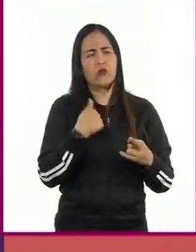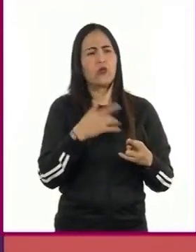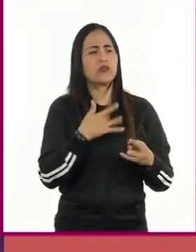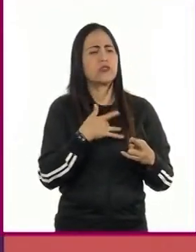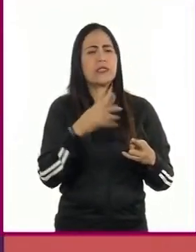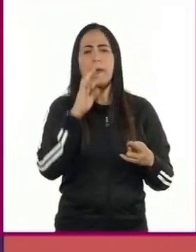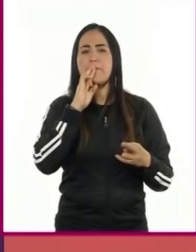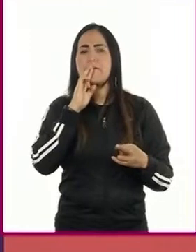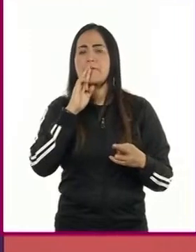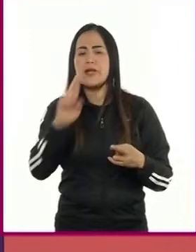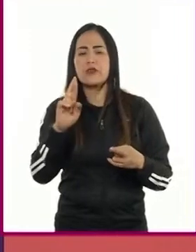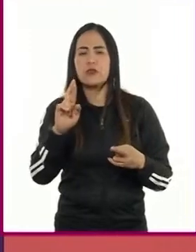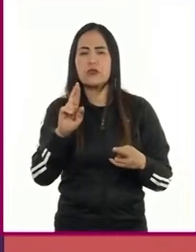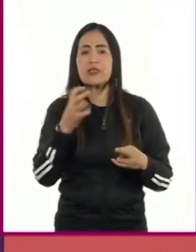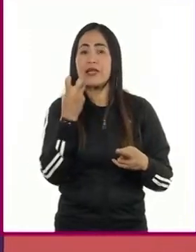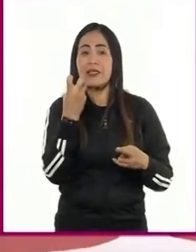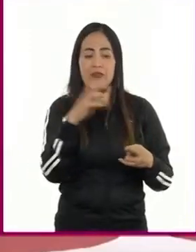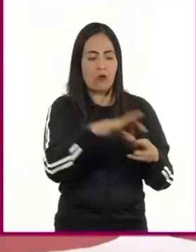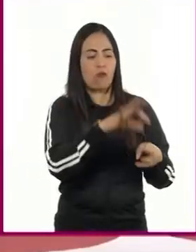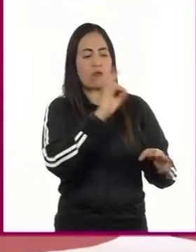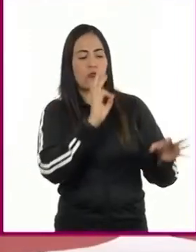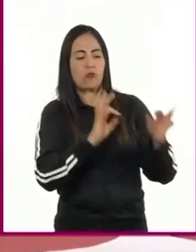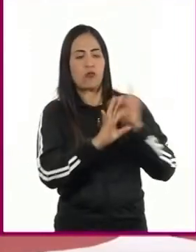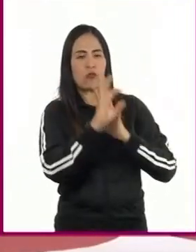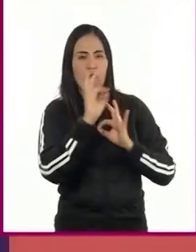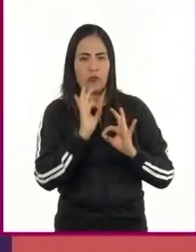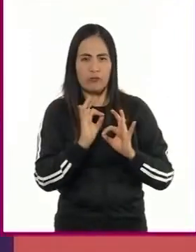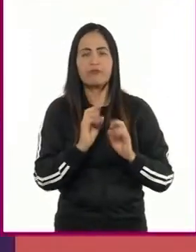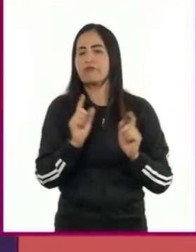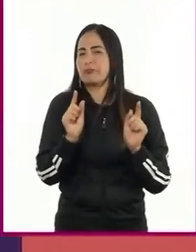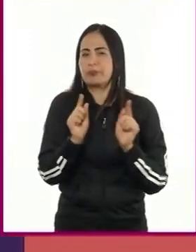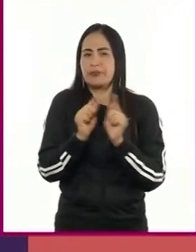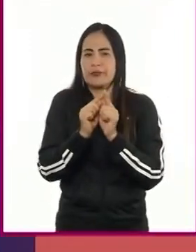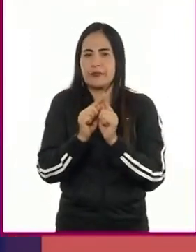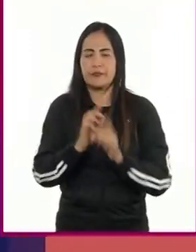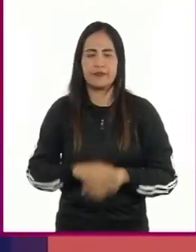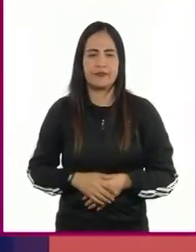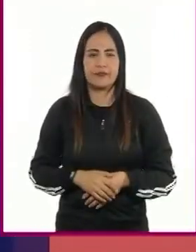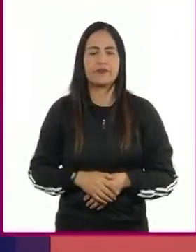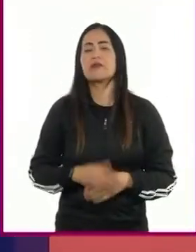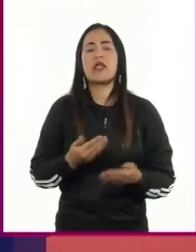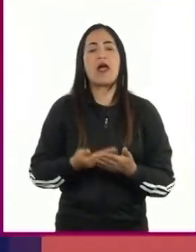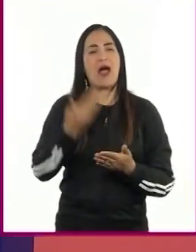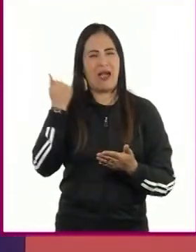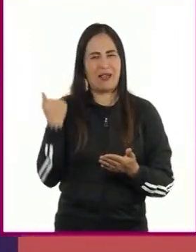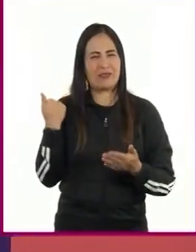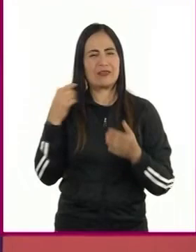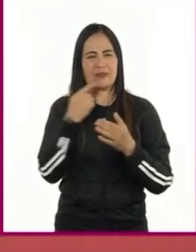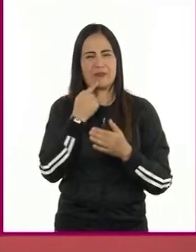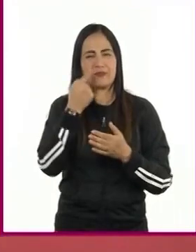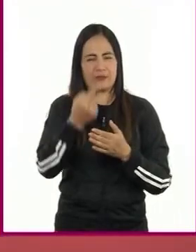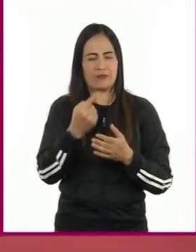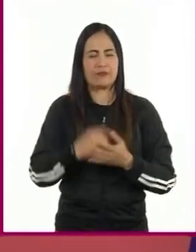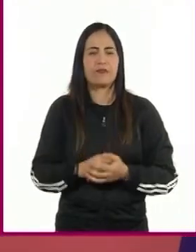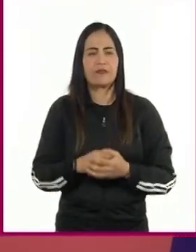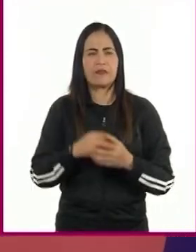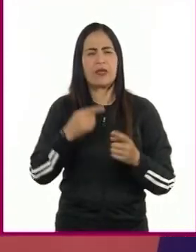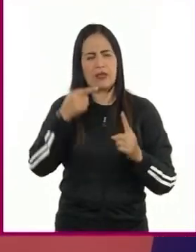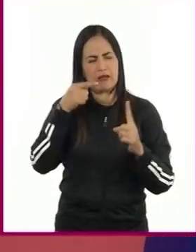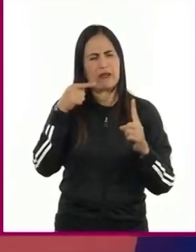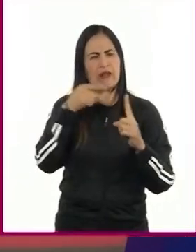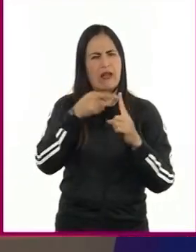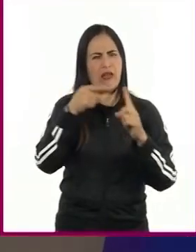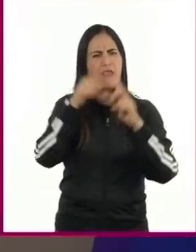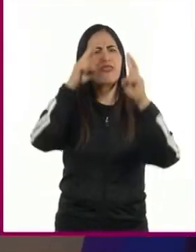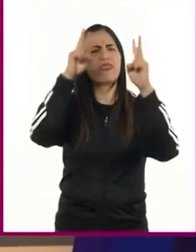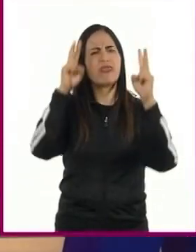respondió específicamente a la pregunta anterior. Como ya lo había mencionado antes, lo primero que debemos hacer es definir de qué vamos a hablar